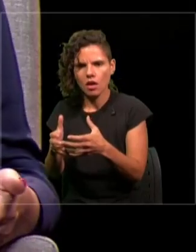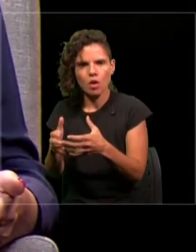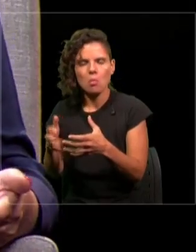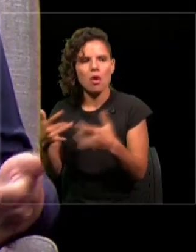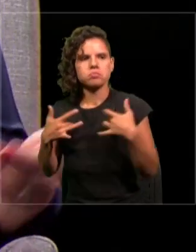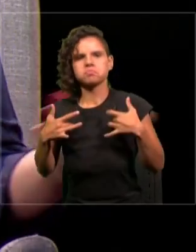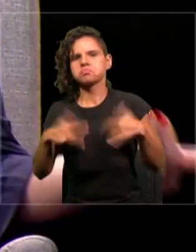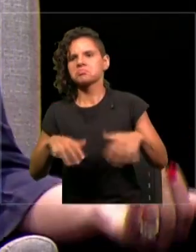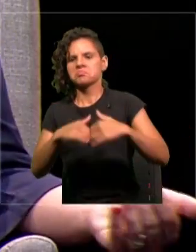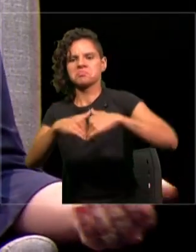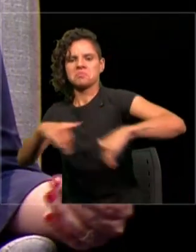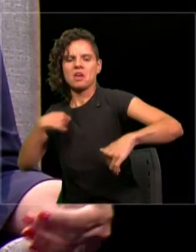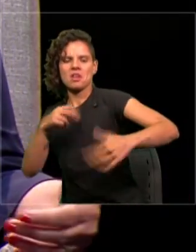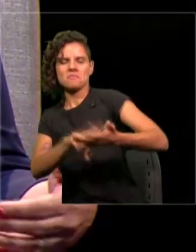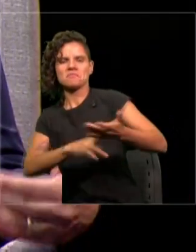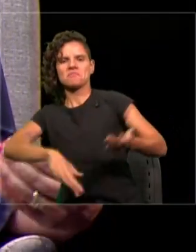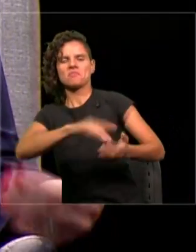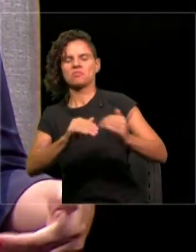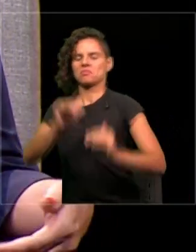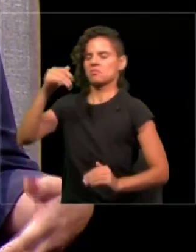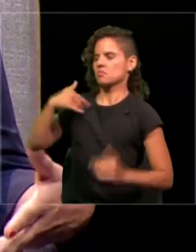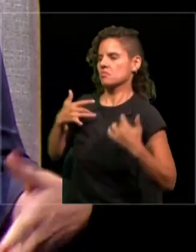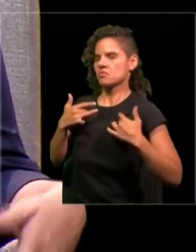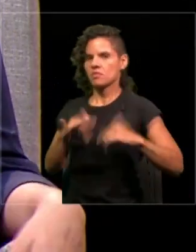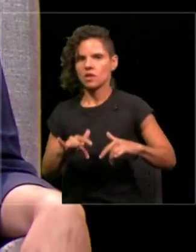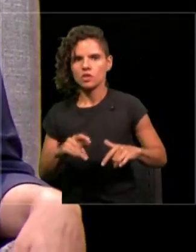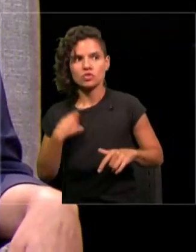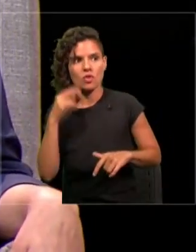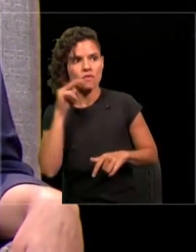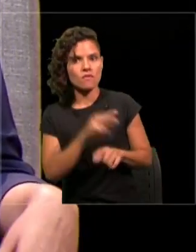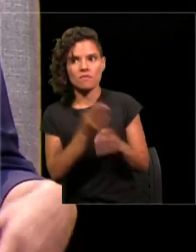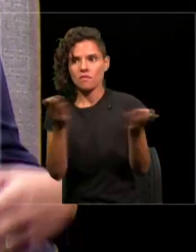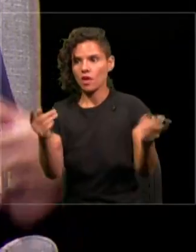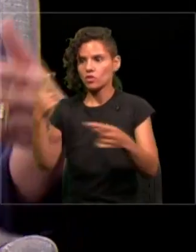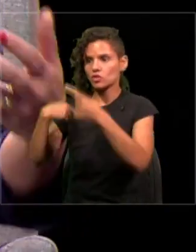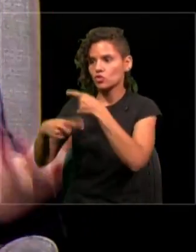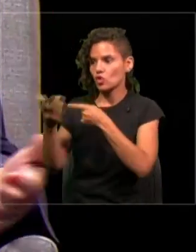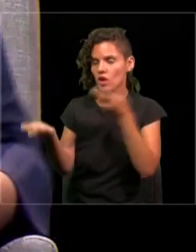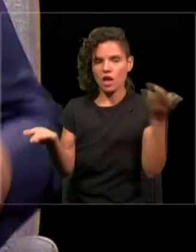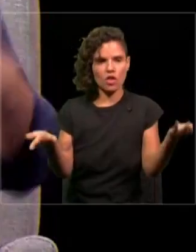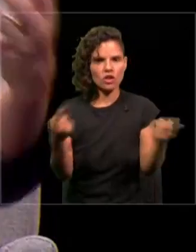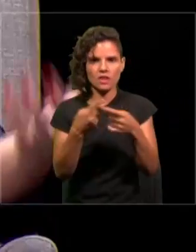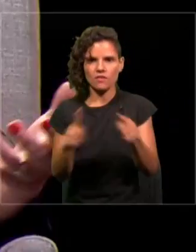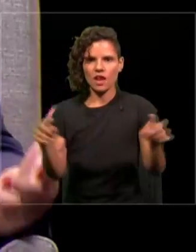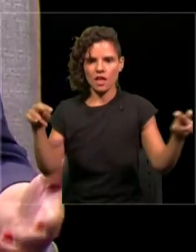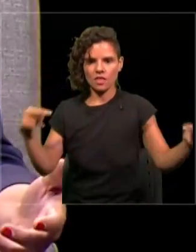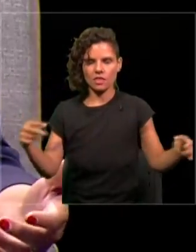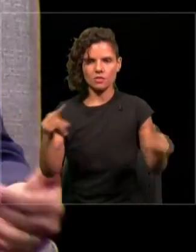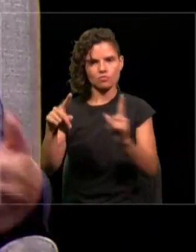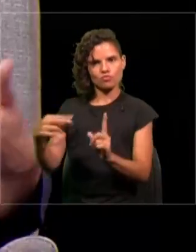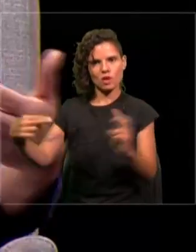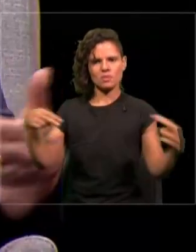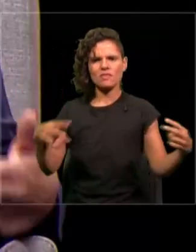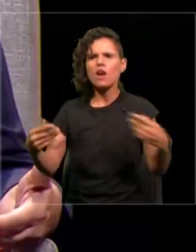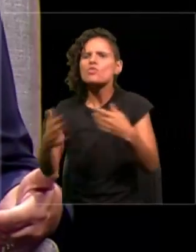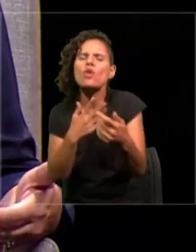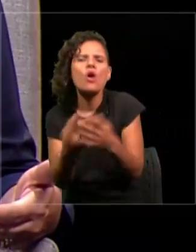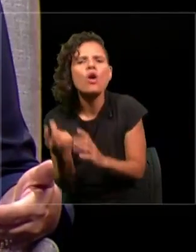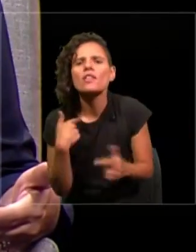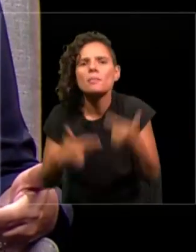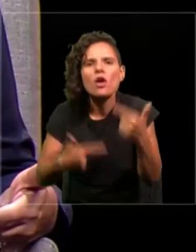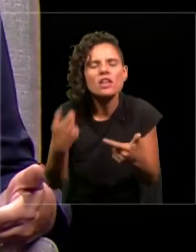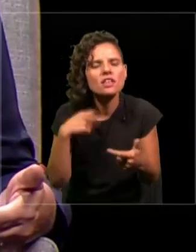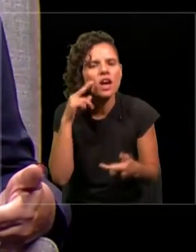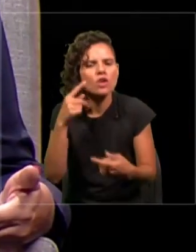realidad. Cuando yo escucho a los dos historiadores que están con nosotros en la mesa, uno dice, bueno, ¿dónde está el mundo de la política leyendo